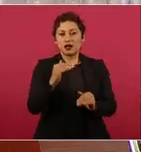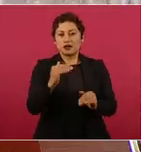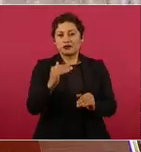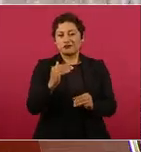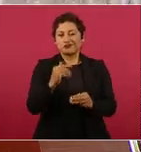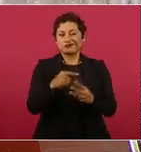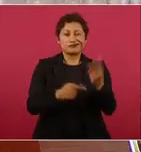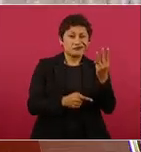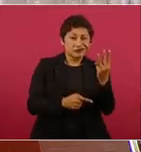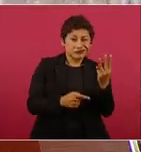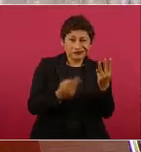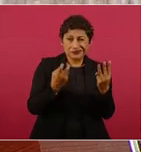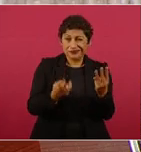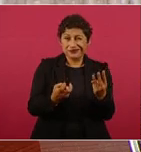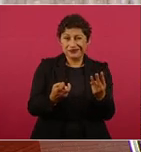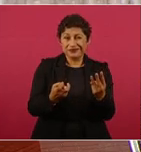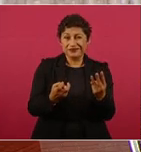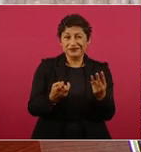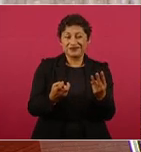eso